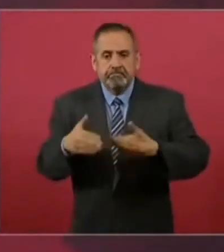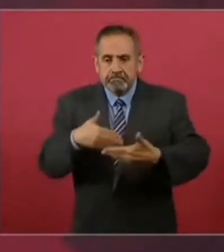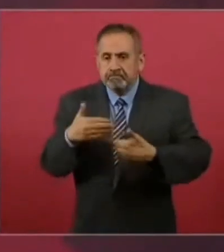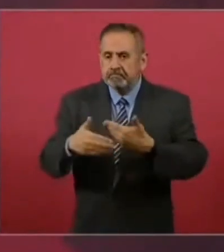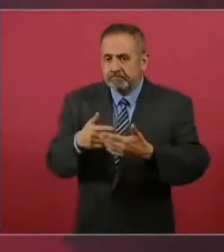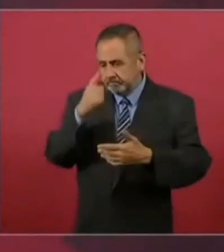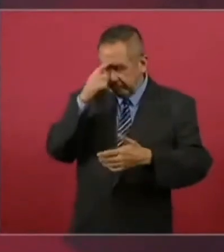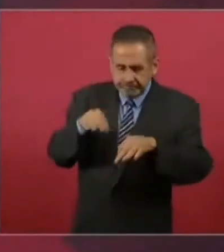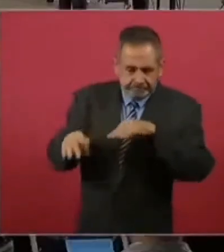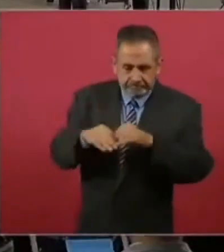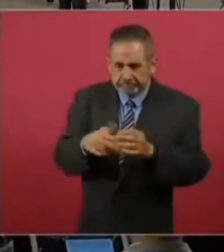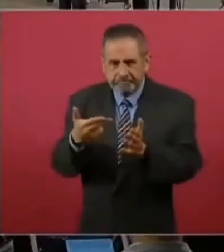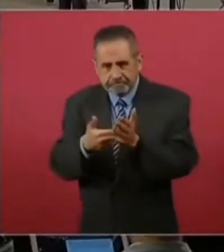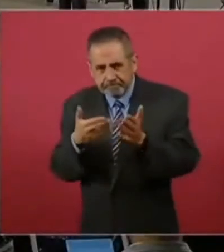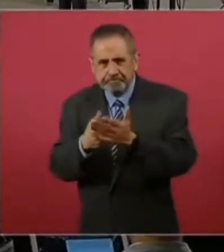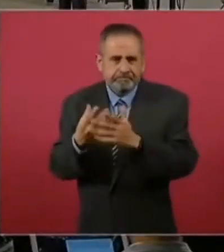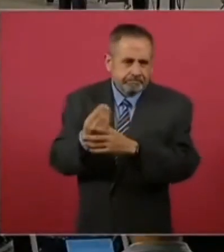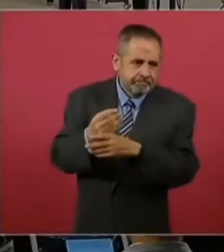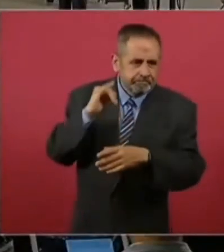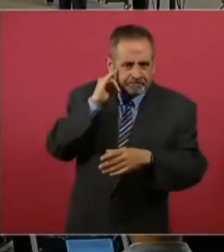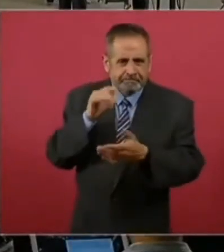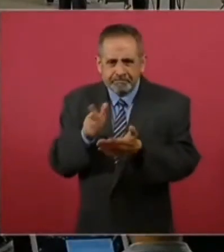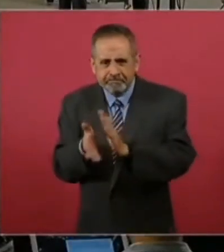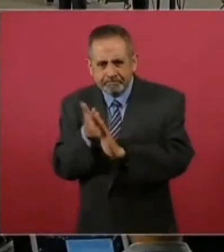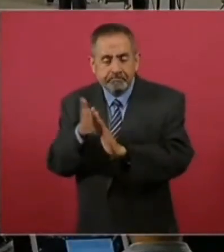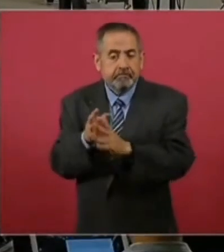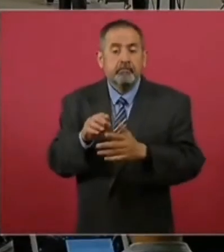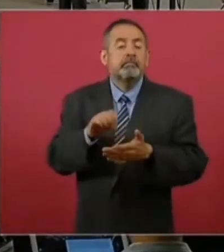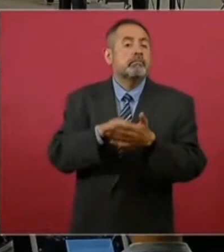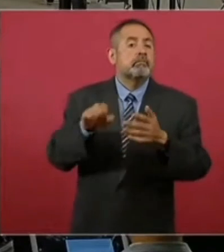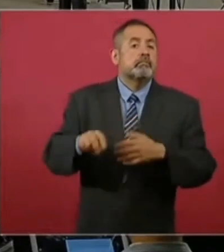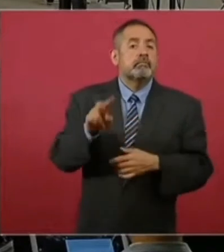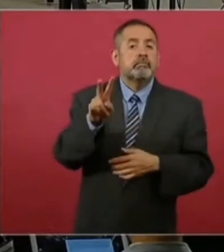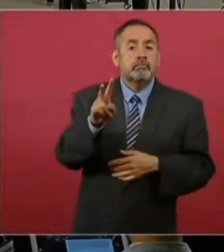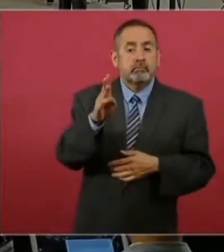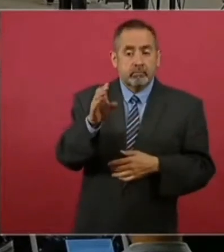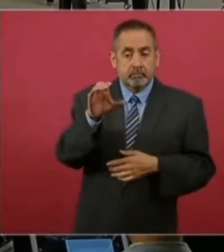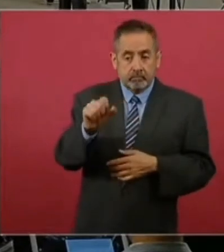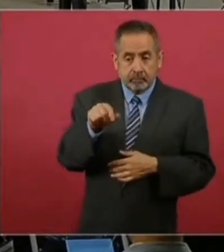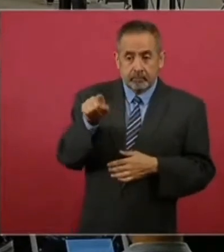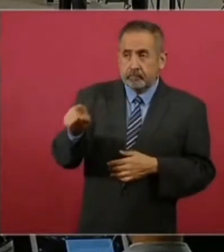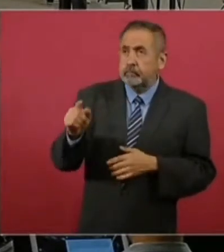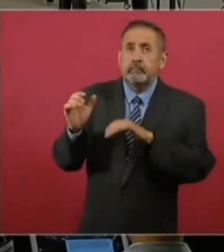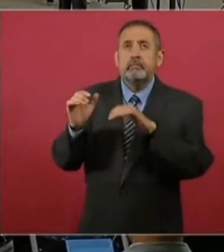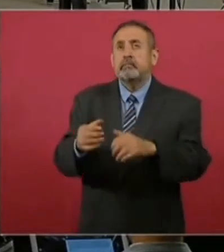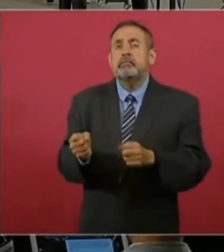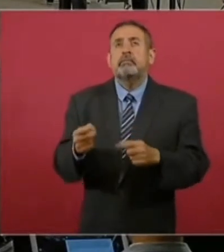En la construcción de Dos Bocas se mantuvieron